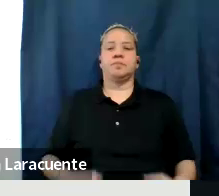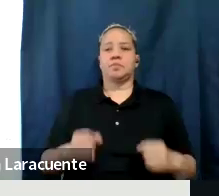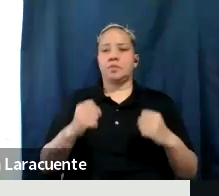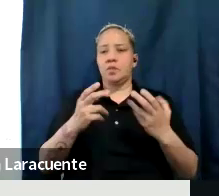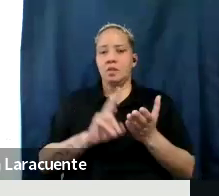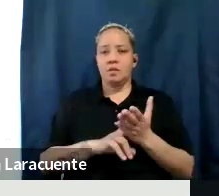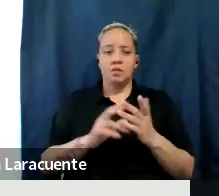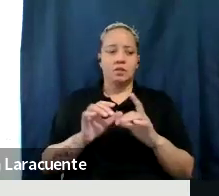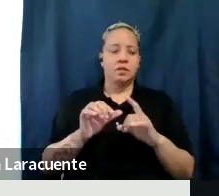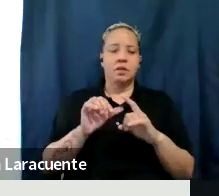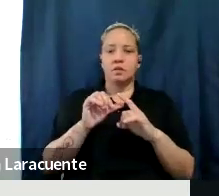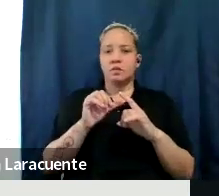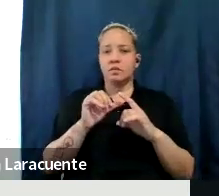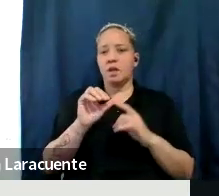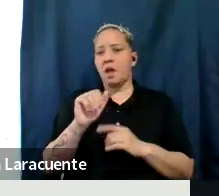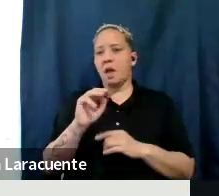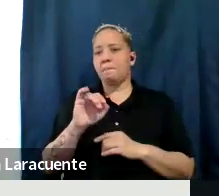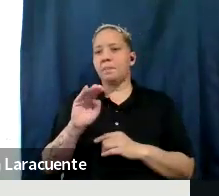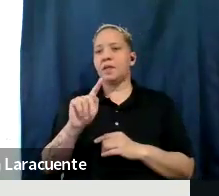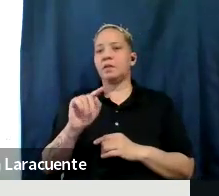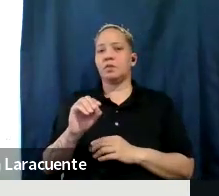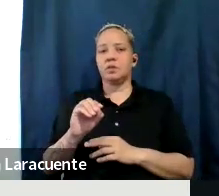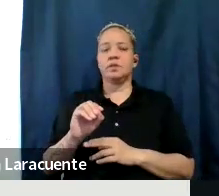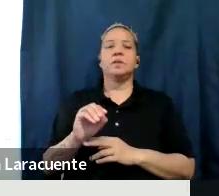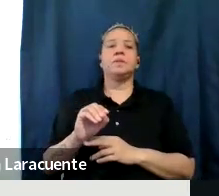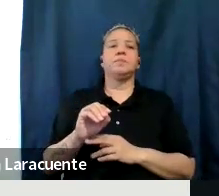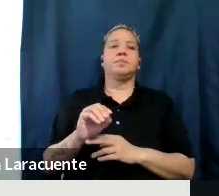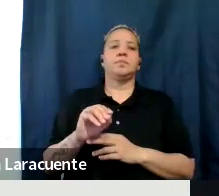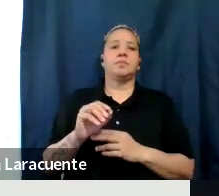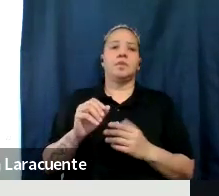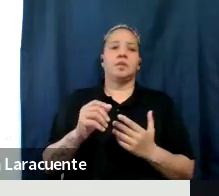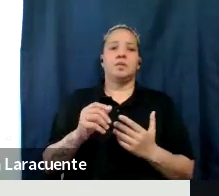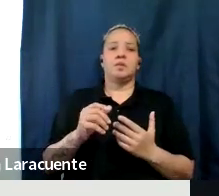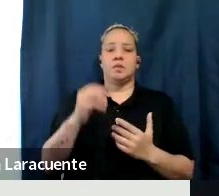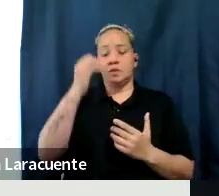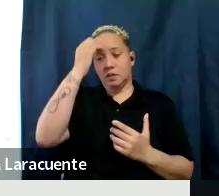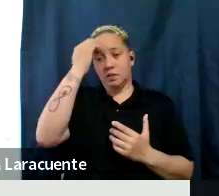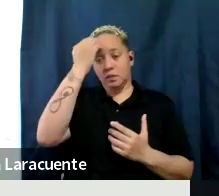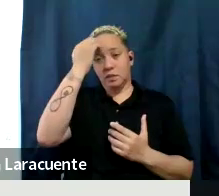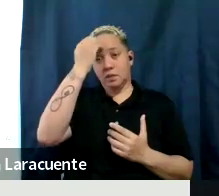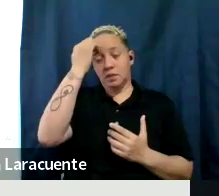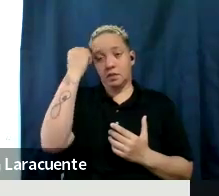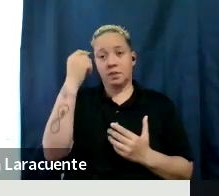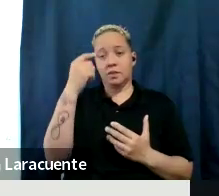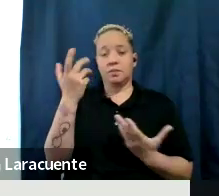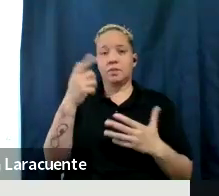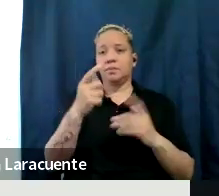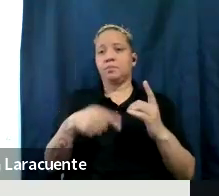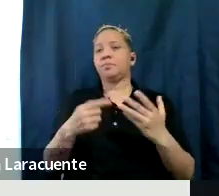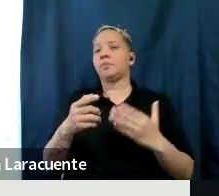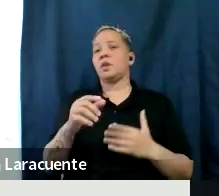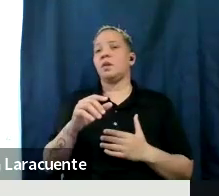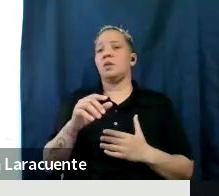ámbito, Cesario Rosanieves, muchas firmas que para la gente del ámbito en fin, de la Universidad de Puerto Rico les